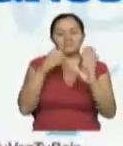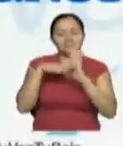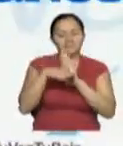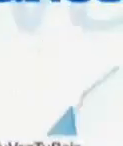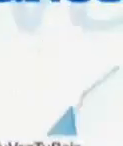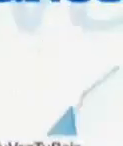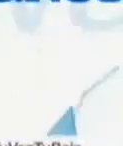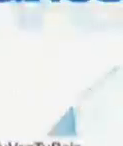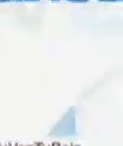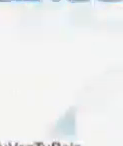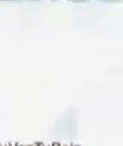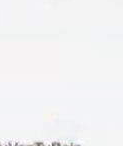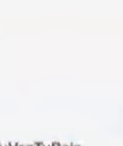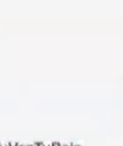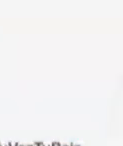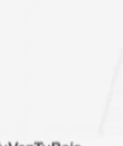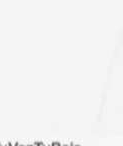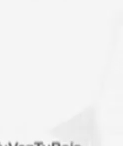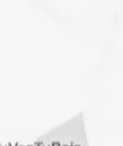Ya volvemos.